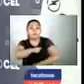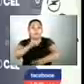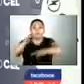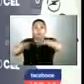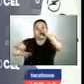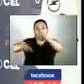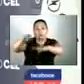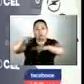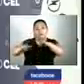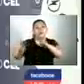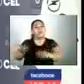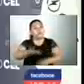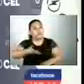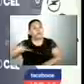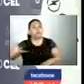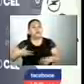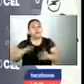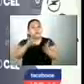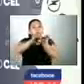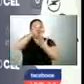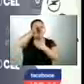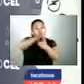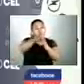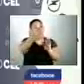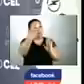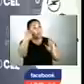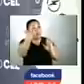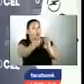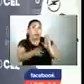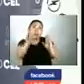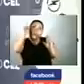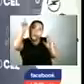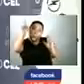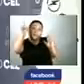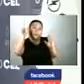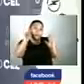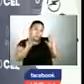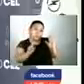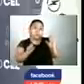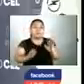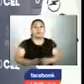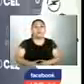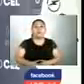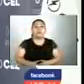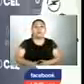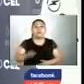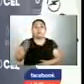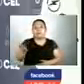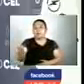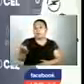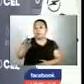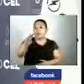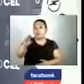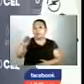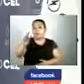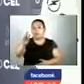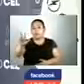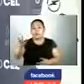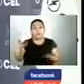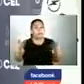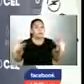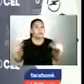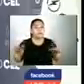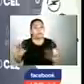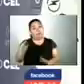vamos a estar teniendo este proyecto, si Dios nos lo permite, en el 2023 ya lo vamos a estar